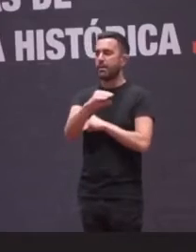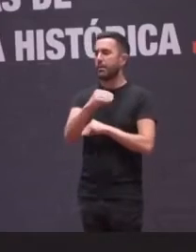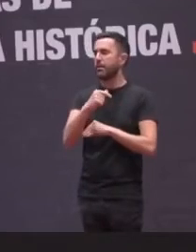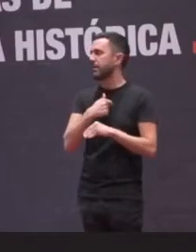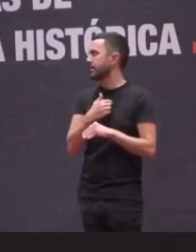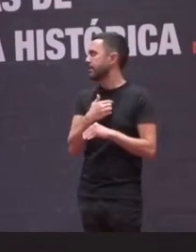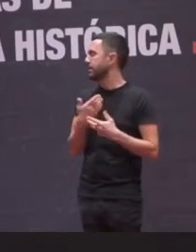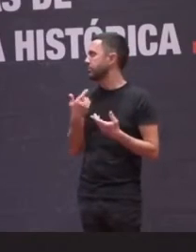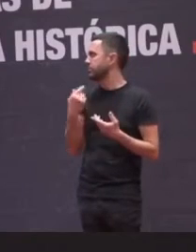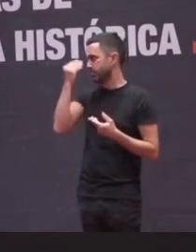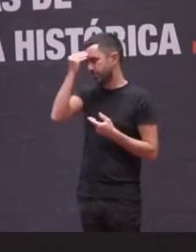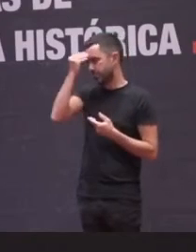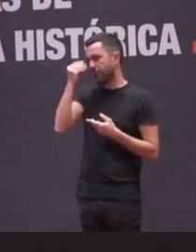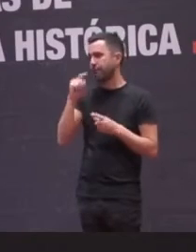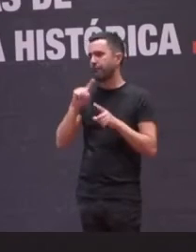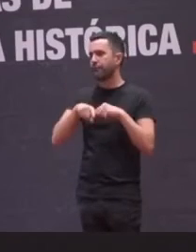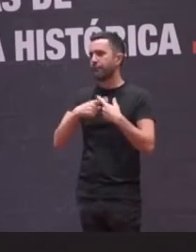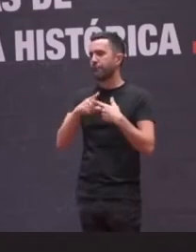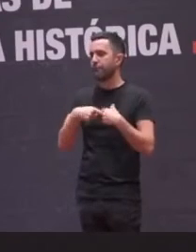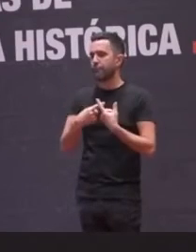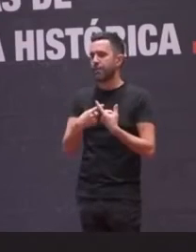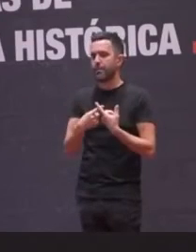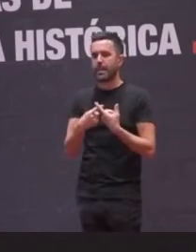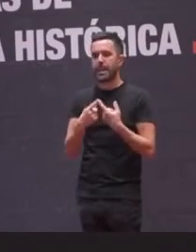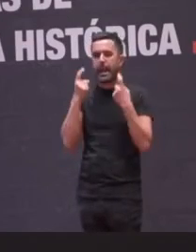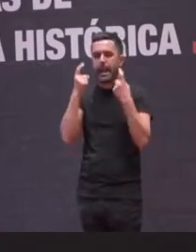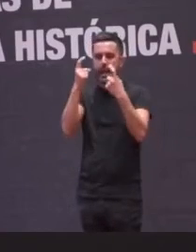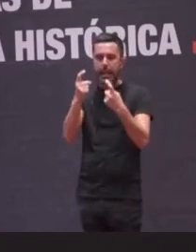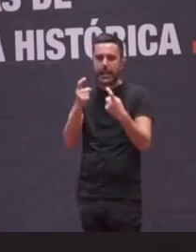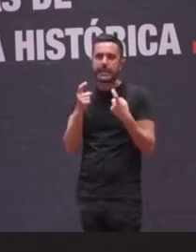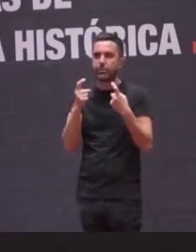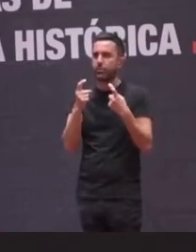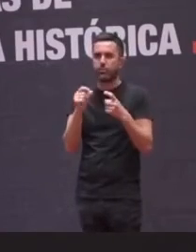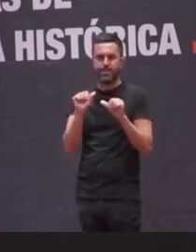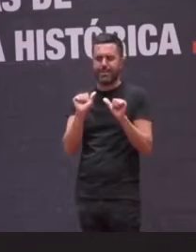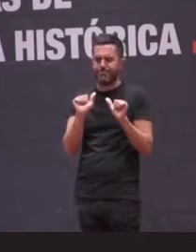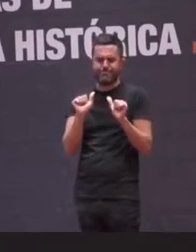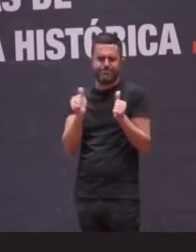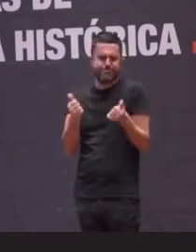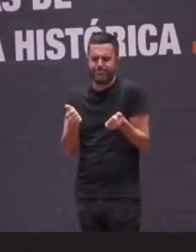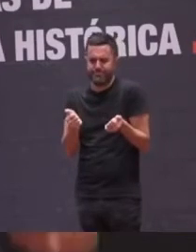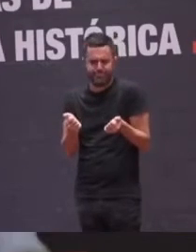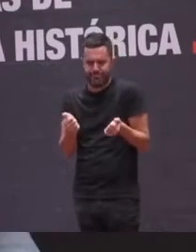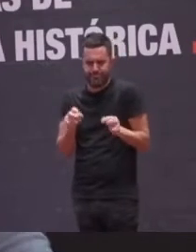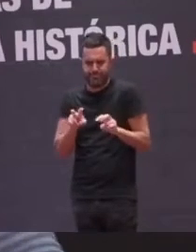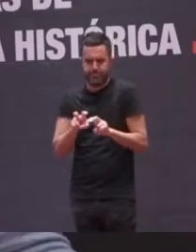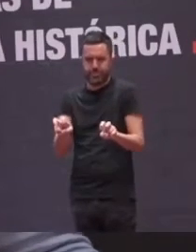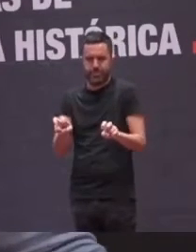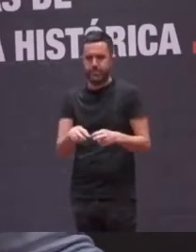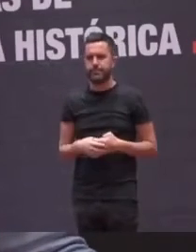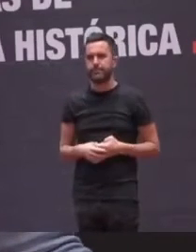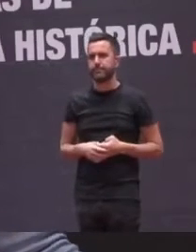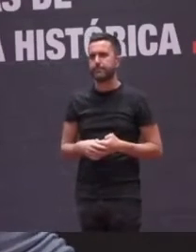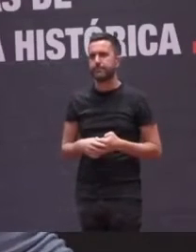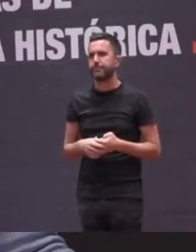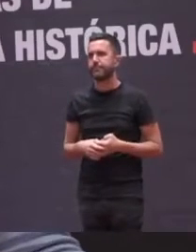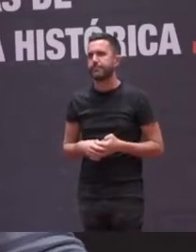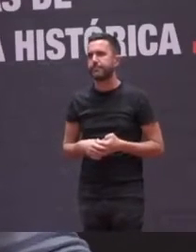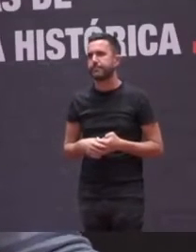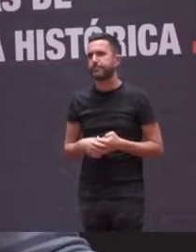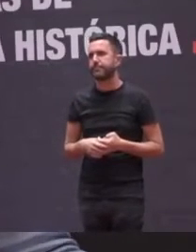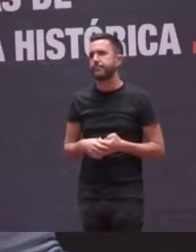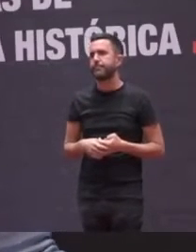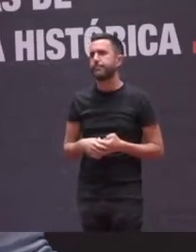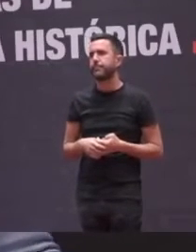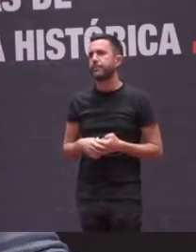a familia, o que pretendeu dende un primeiro momento. Se plantean, ao final, dúas cuestións que as que